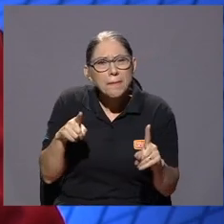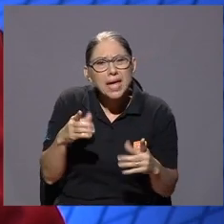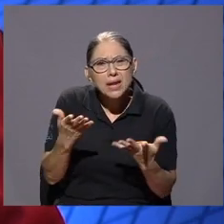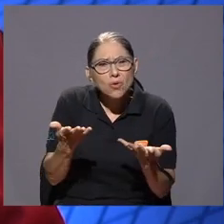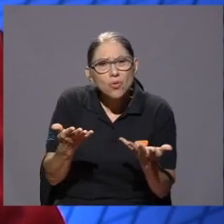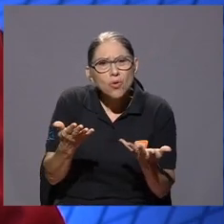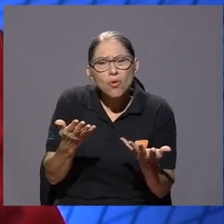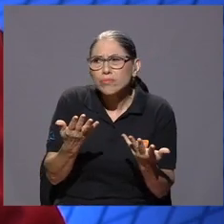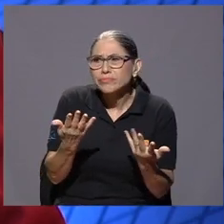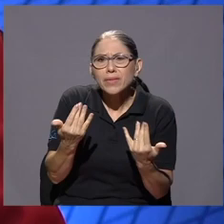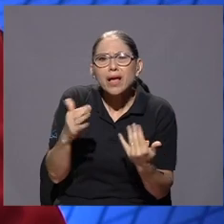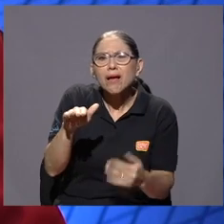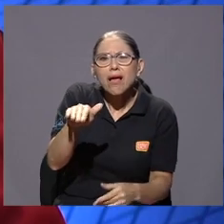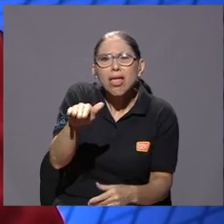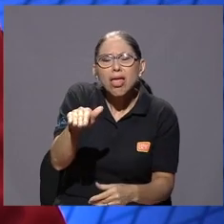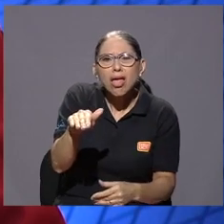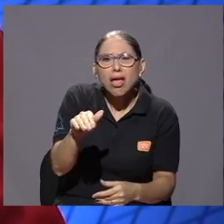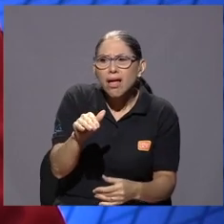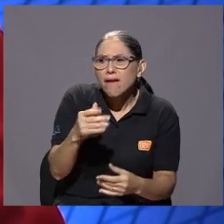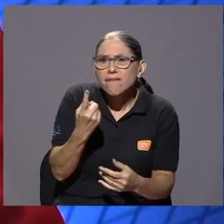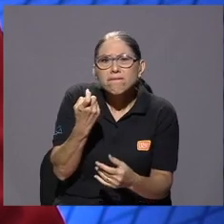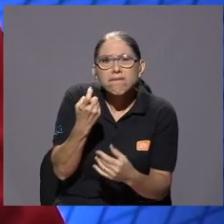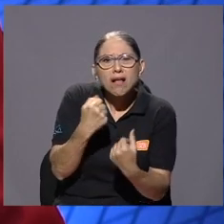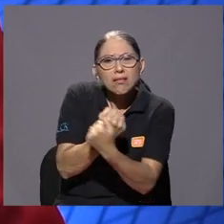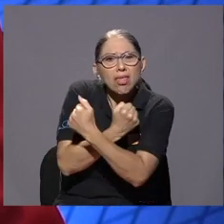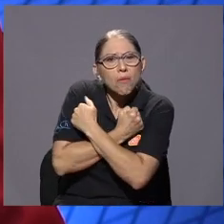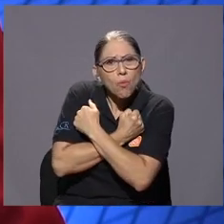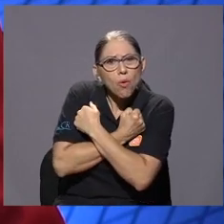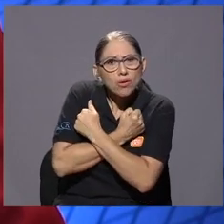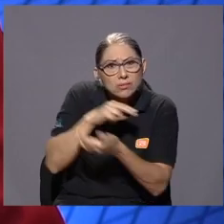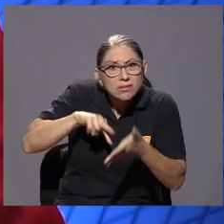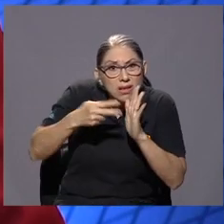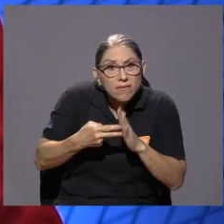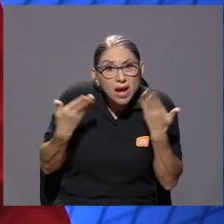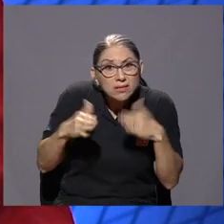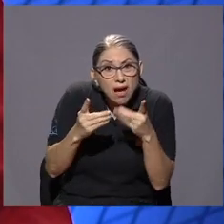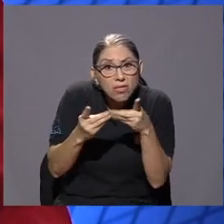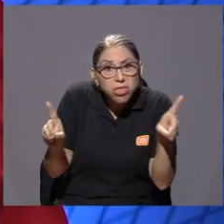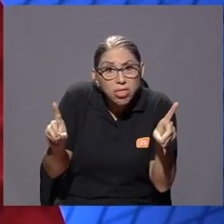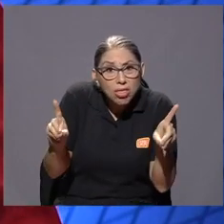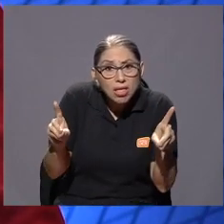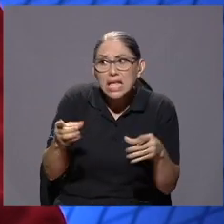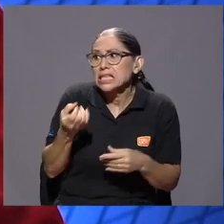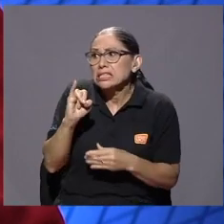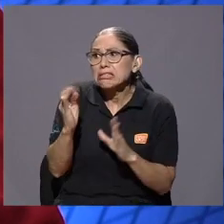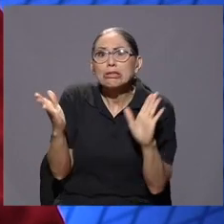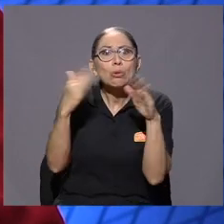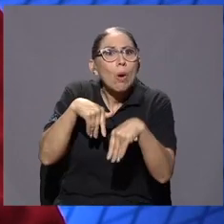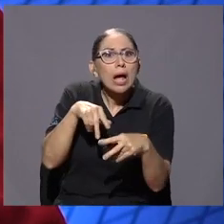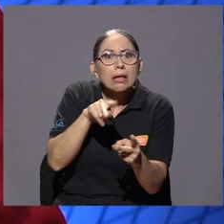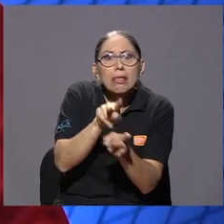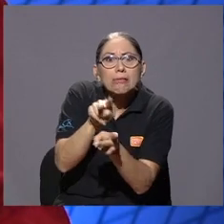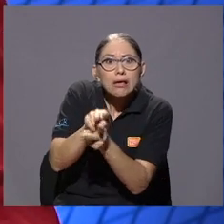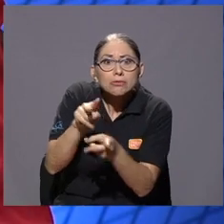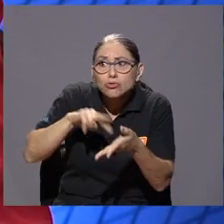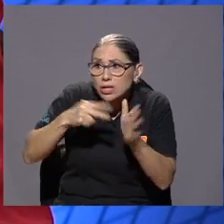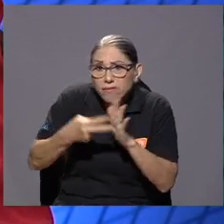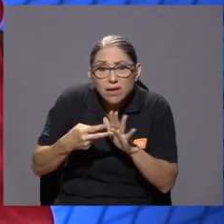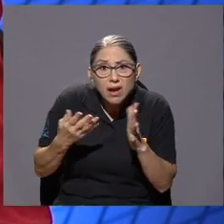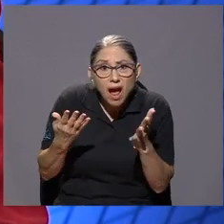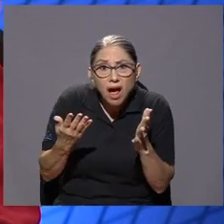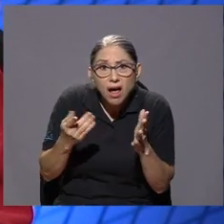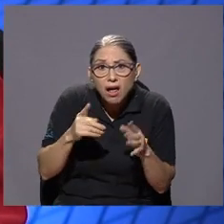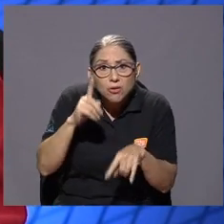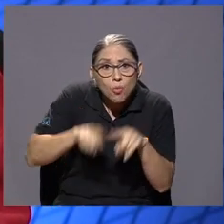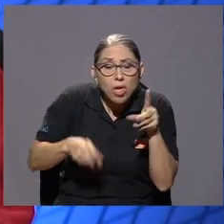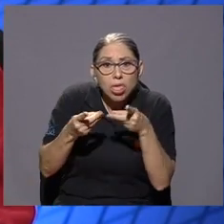amor no es una causal de divorcio. Es que la falta de sexo no es una causal. Es que